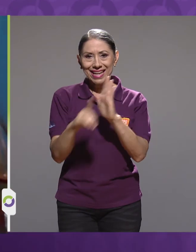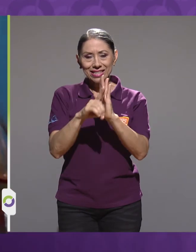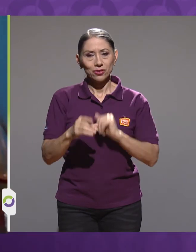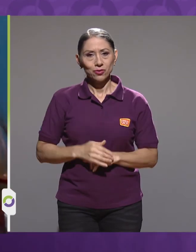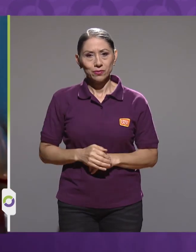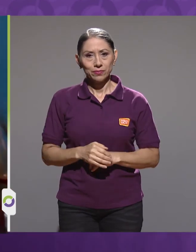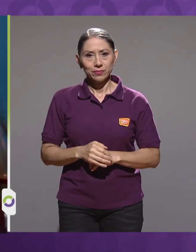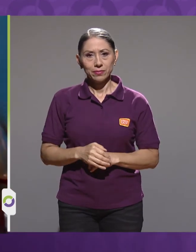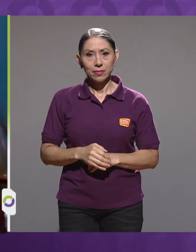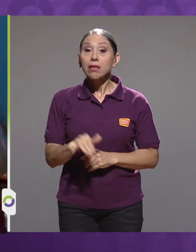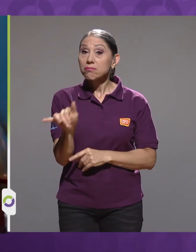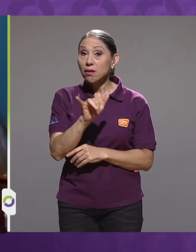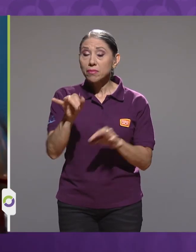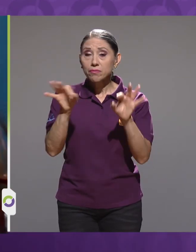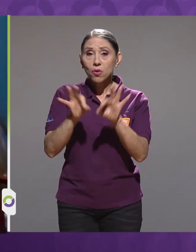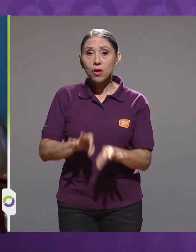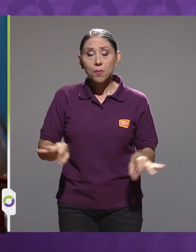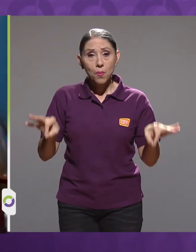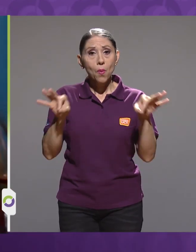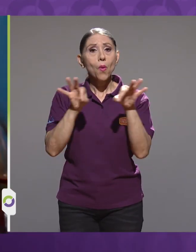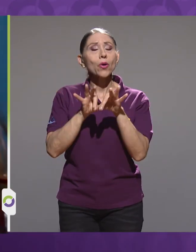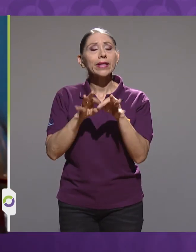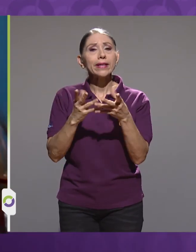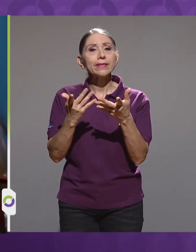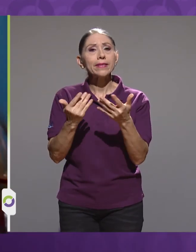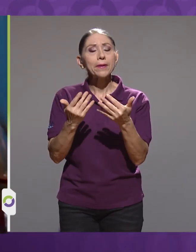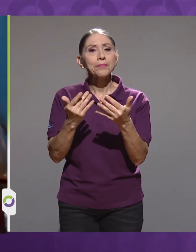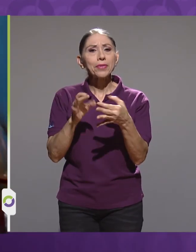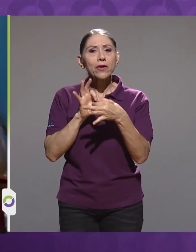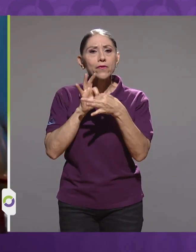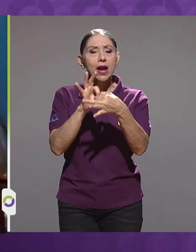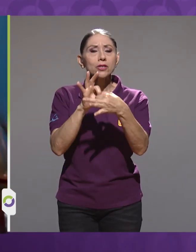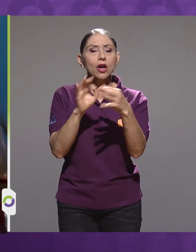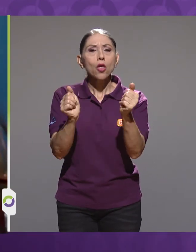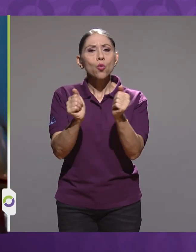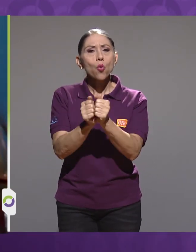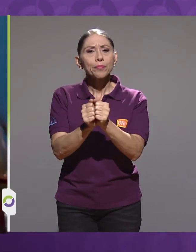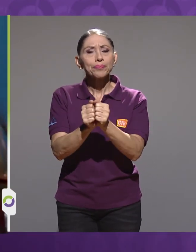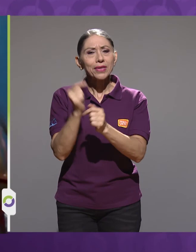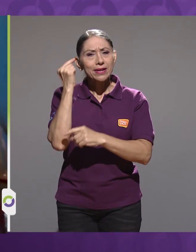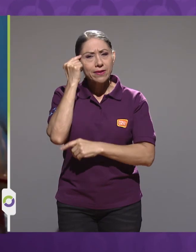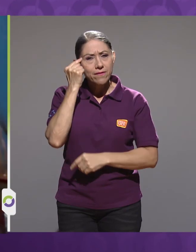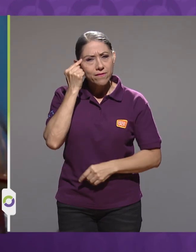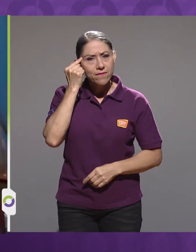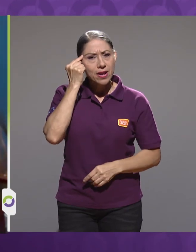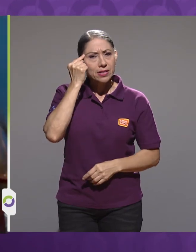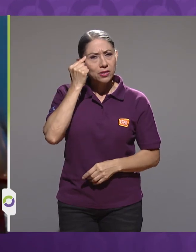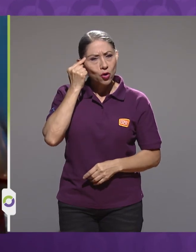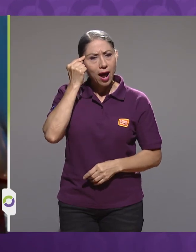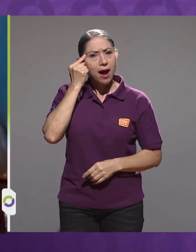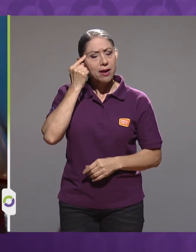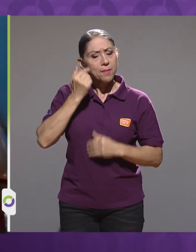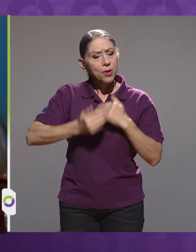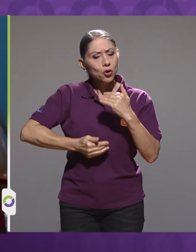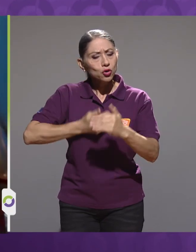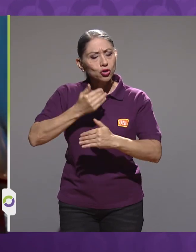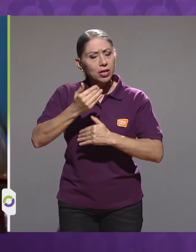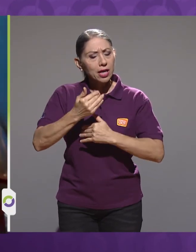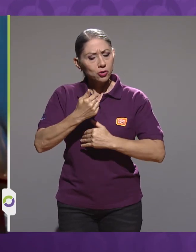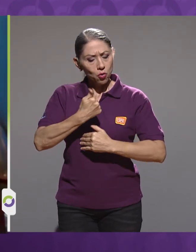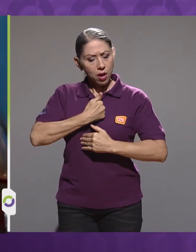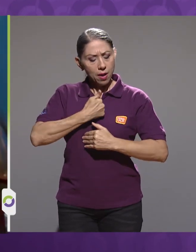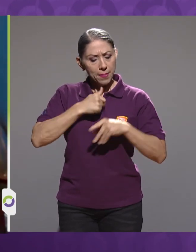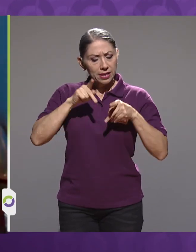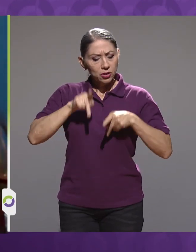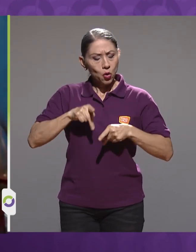derechos. Y lo otro que es muy importante es lo relacionado con reflexionar, hacer ese proceso de